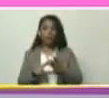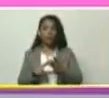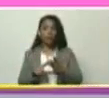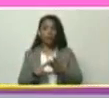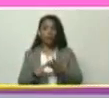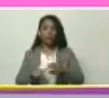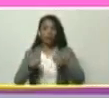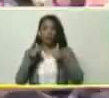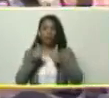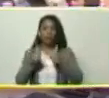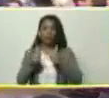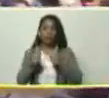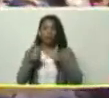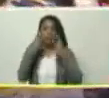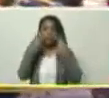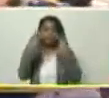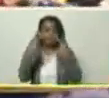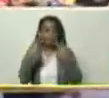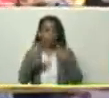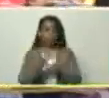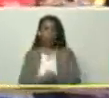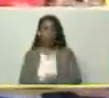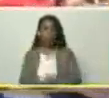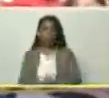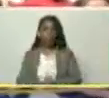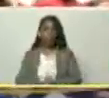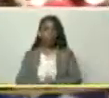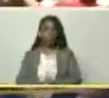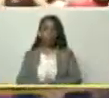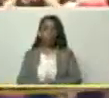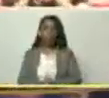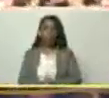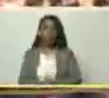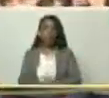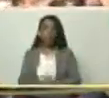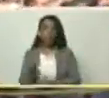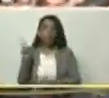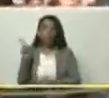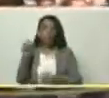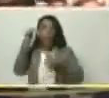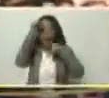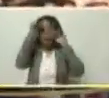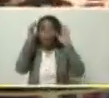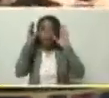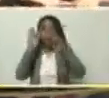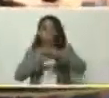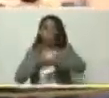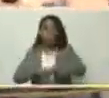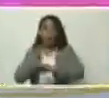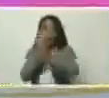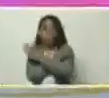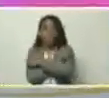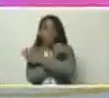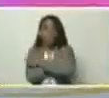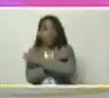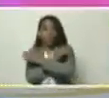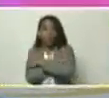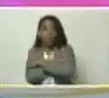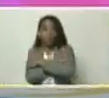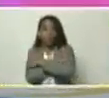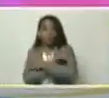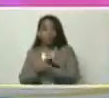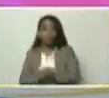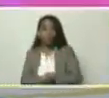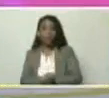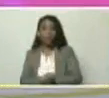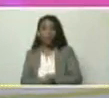Muy bien, fíjate. Correcto, y ellos ya atendieron el llamado, hay que felicitar